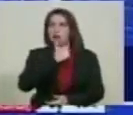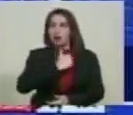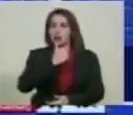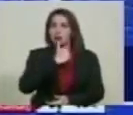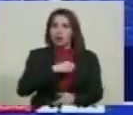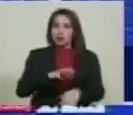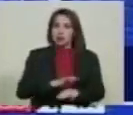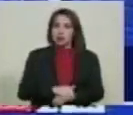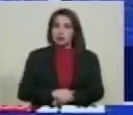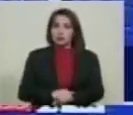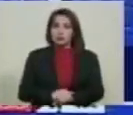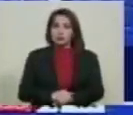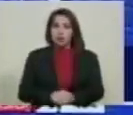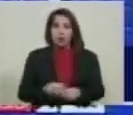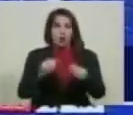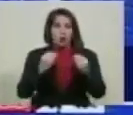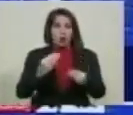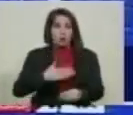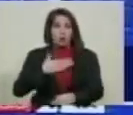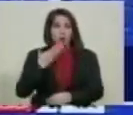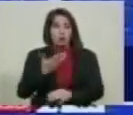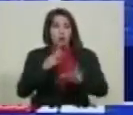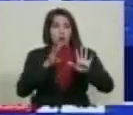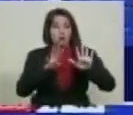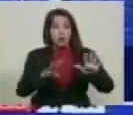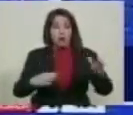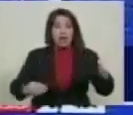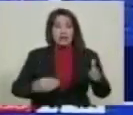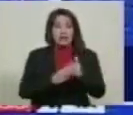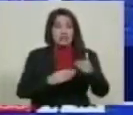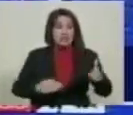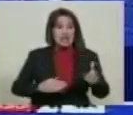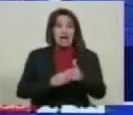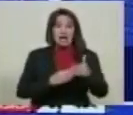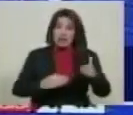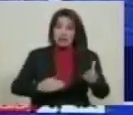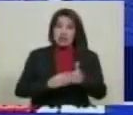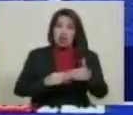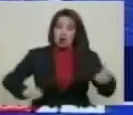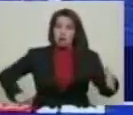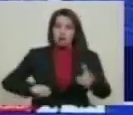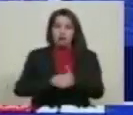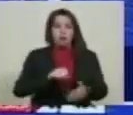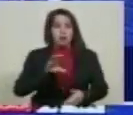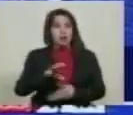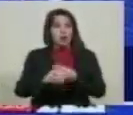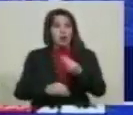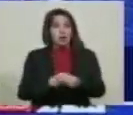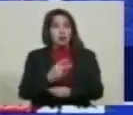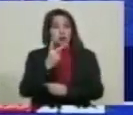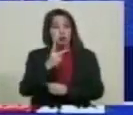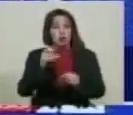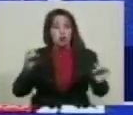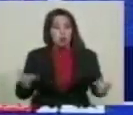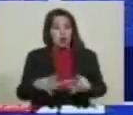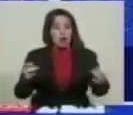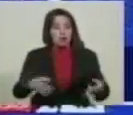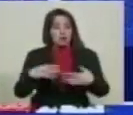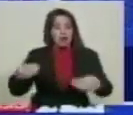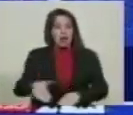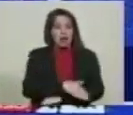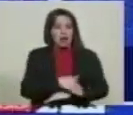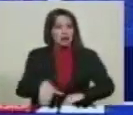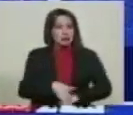¿Cómo hemos podido soportar 9 intentonas de golpe de Estado, 2 guarimbas,